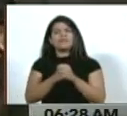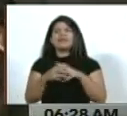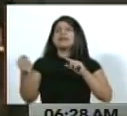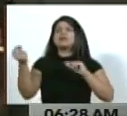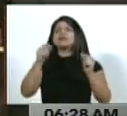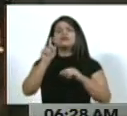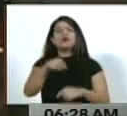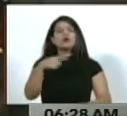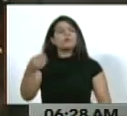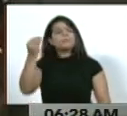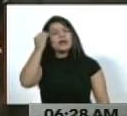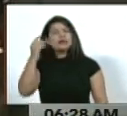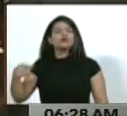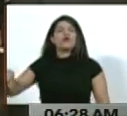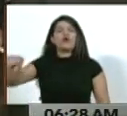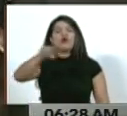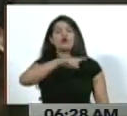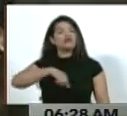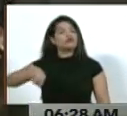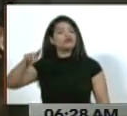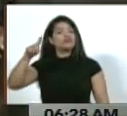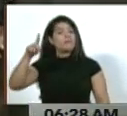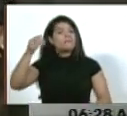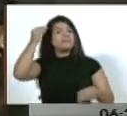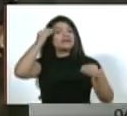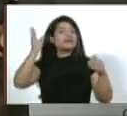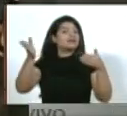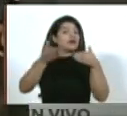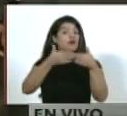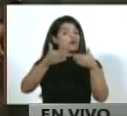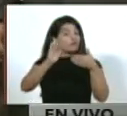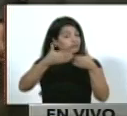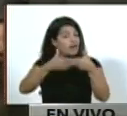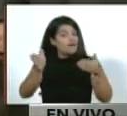algo que todavía no se ha cerrado: